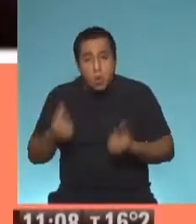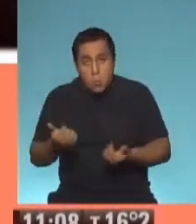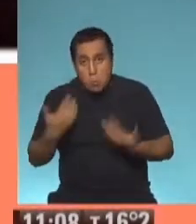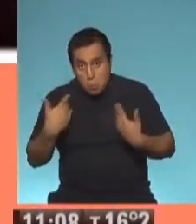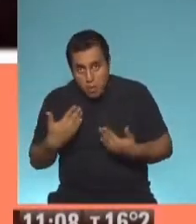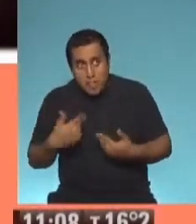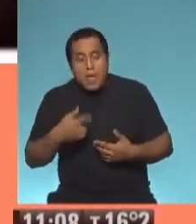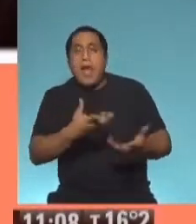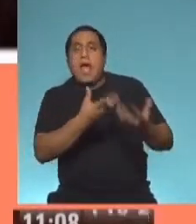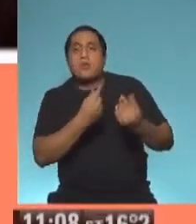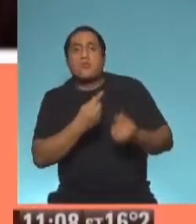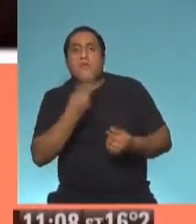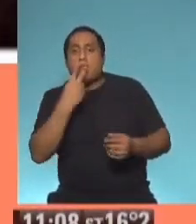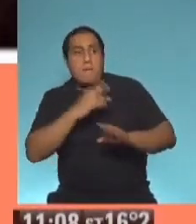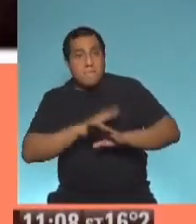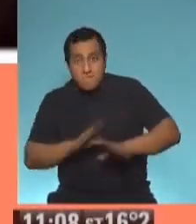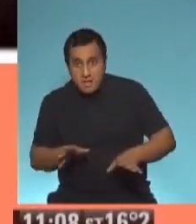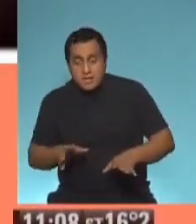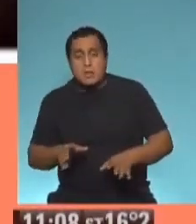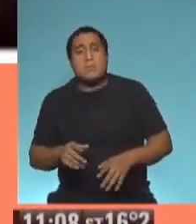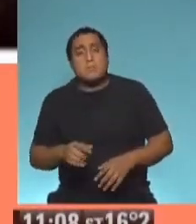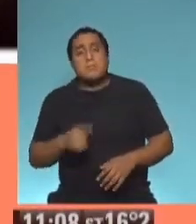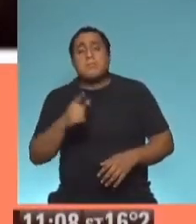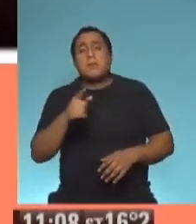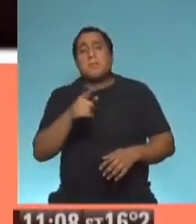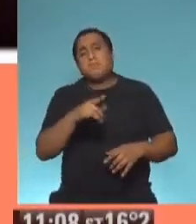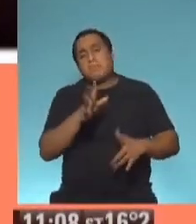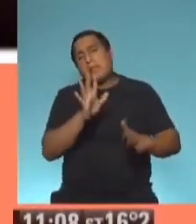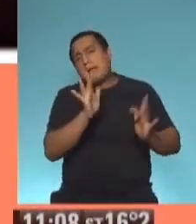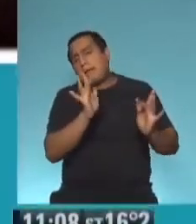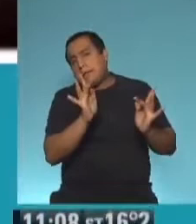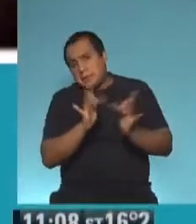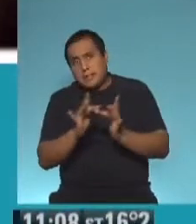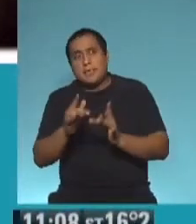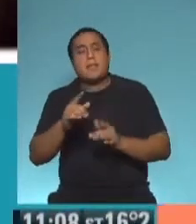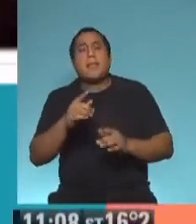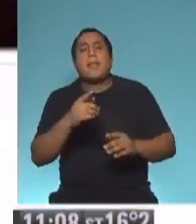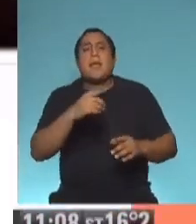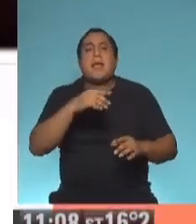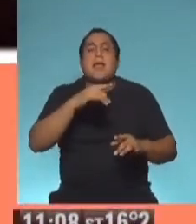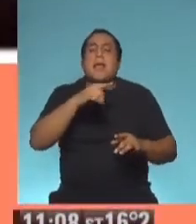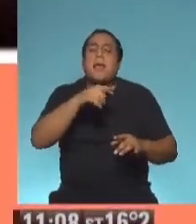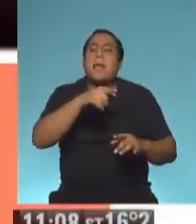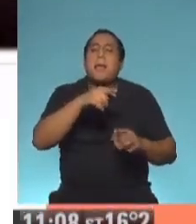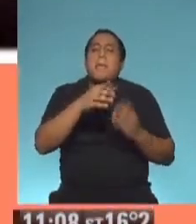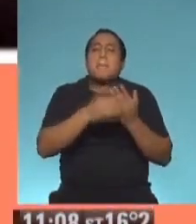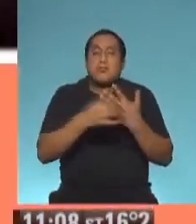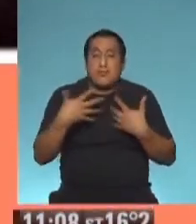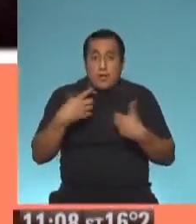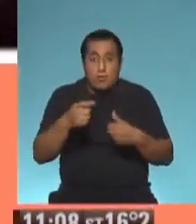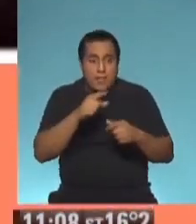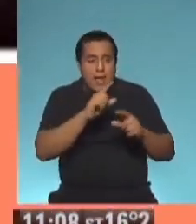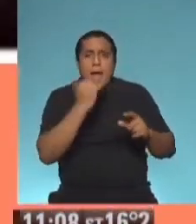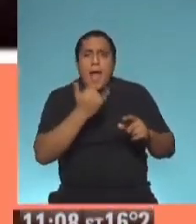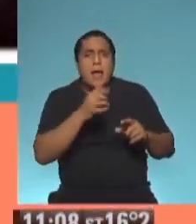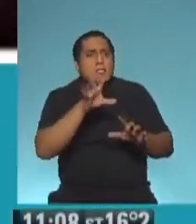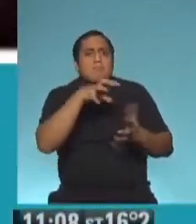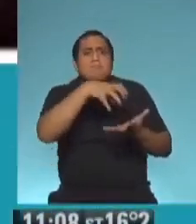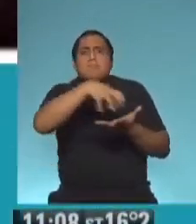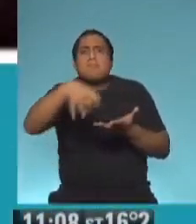para dejar de fumar, y de hecho en el portal del ministerio están esos lugares en las distintas ciudades y